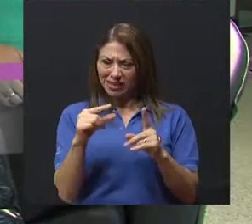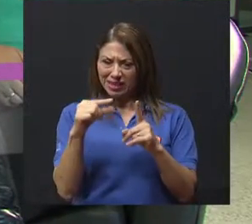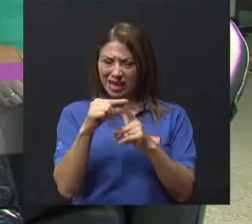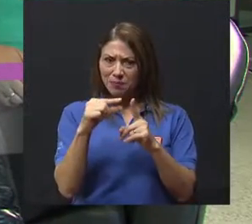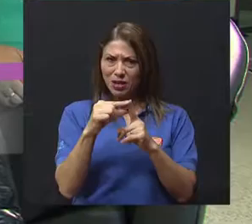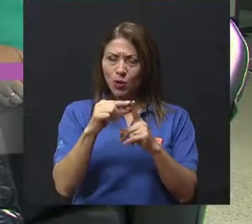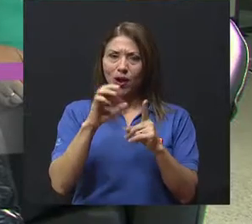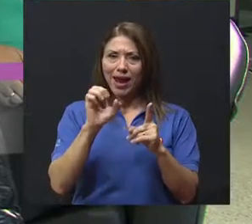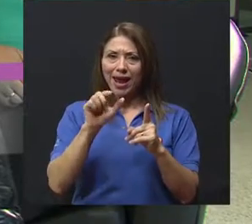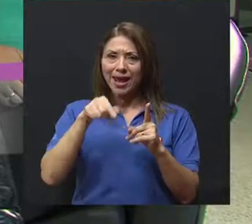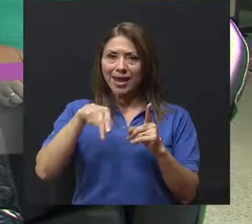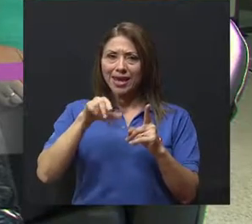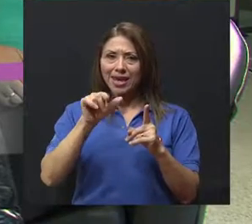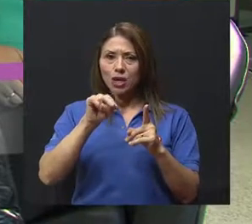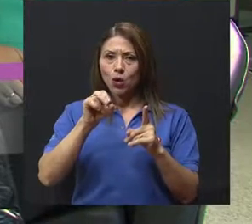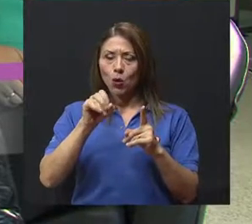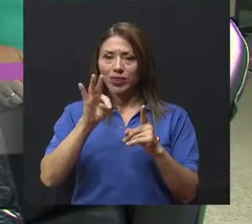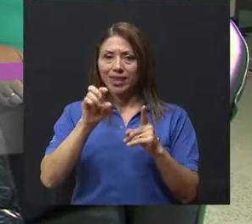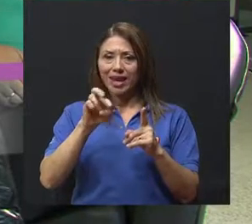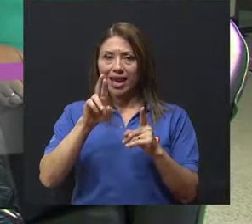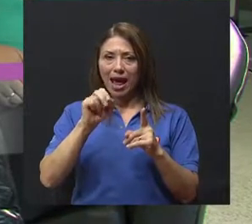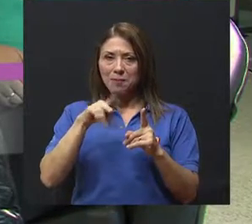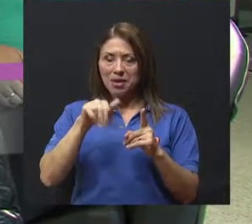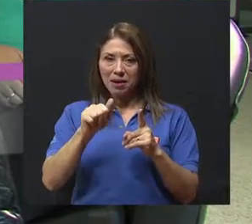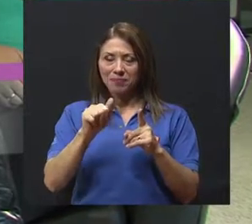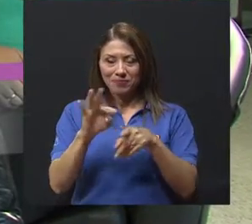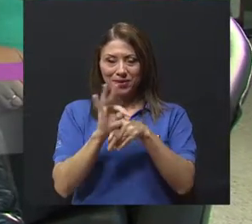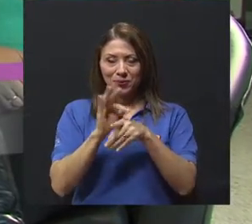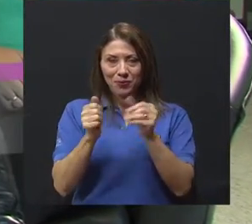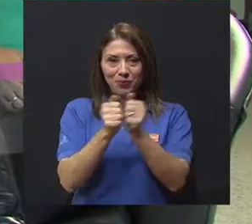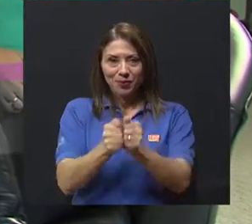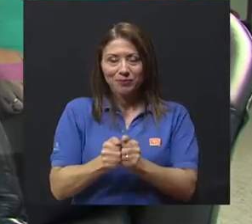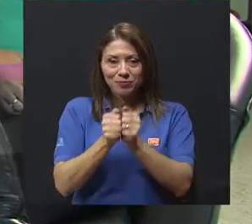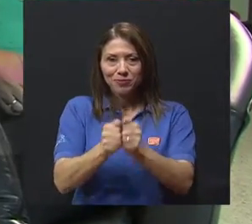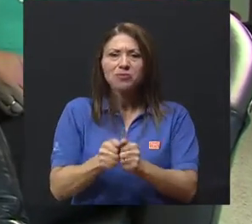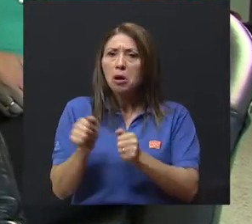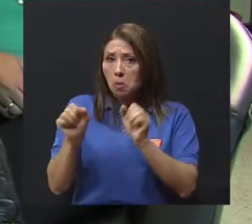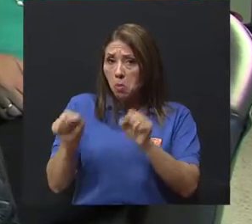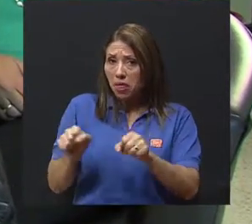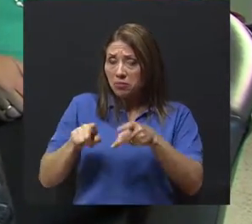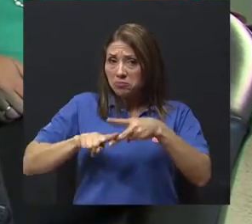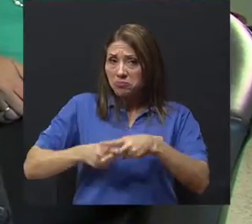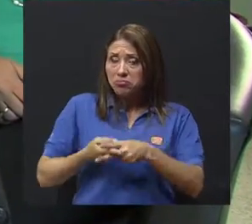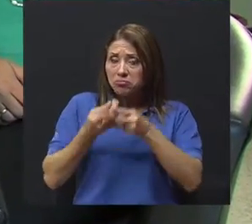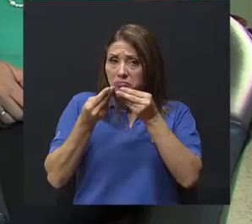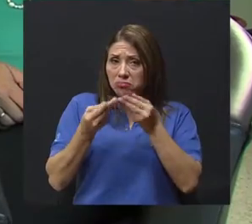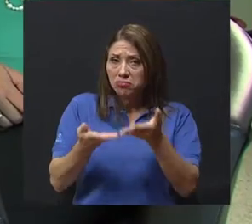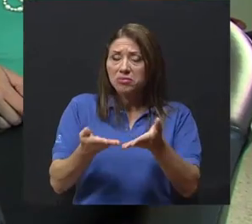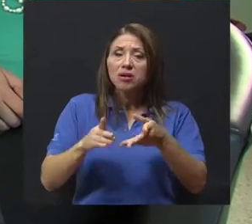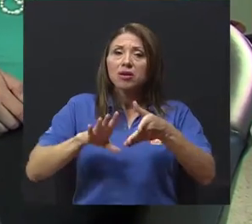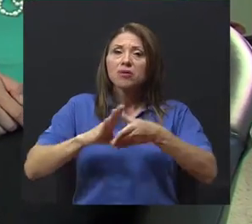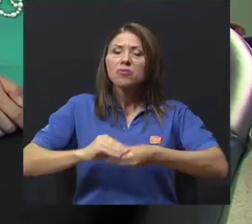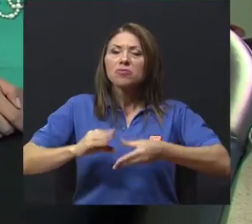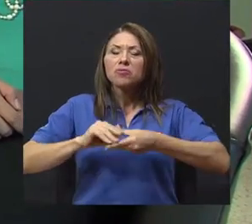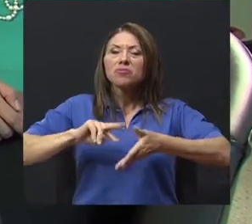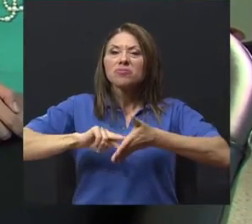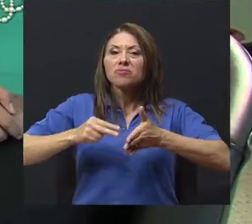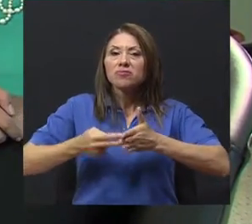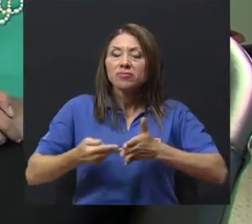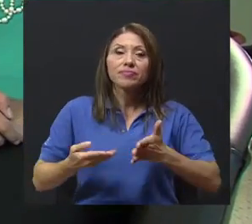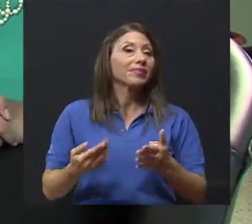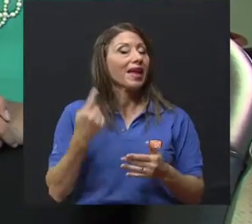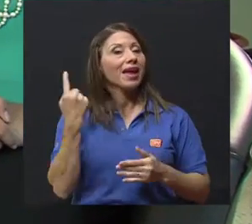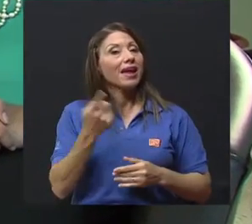sería tal vez importantes y nos si nosotros el tema si nos cuenta que al equino terapia en realidad el